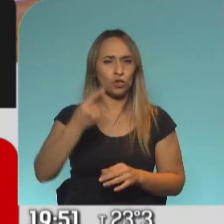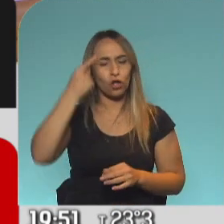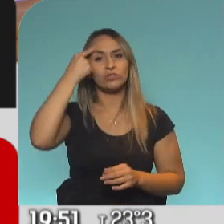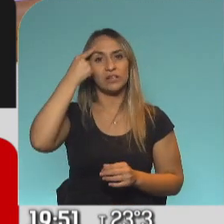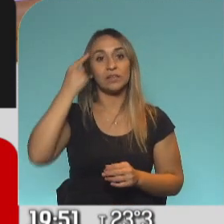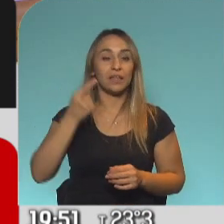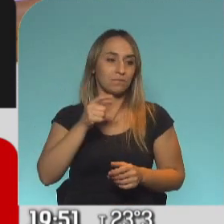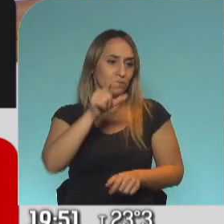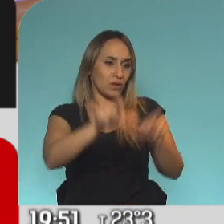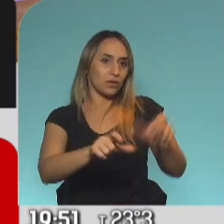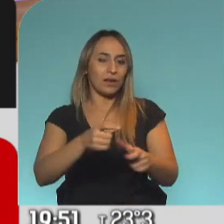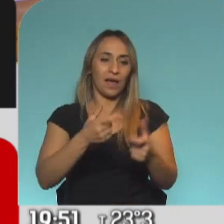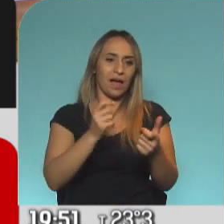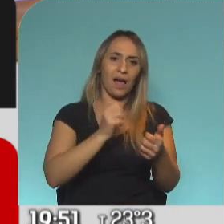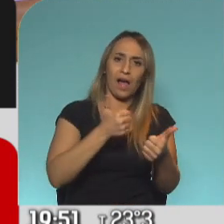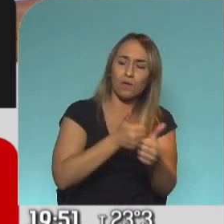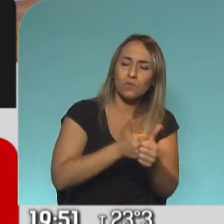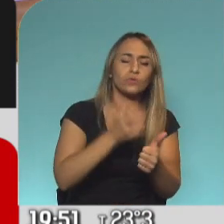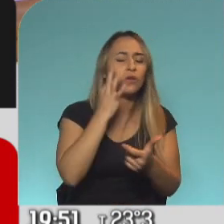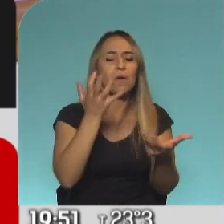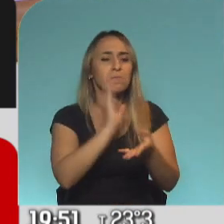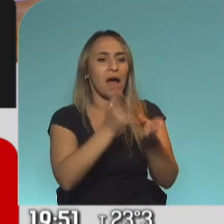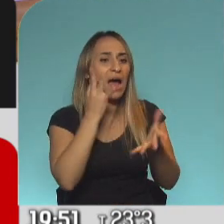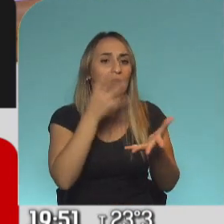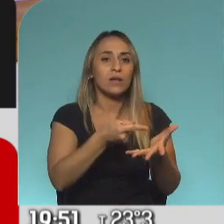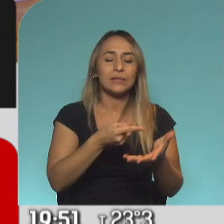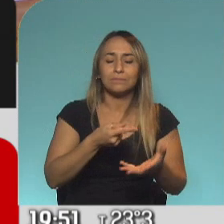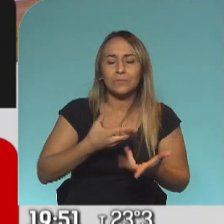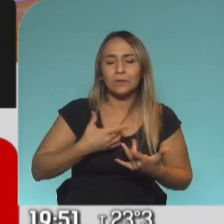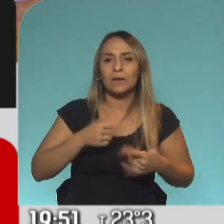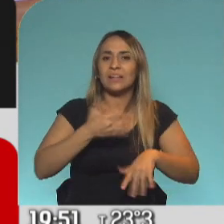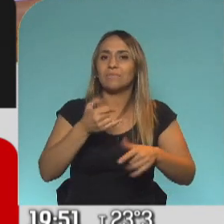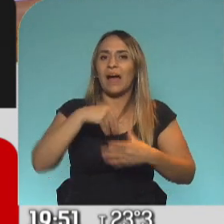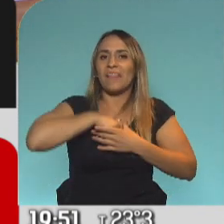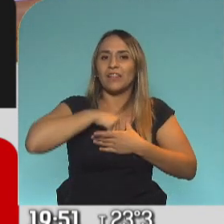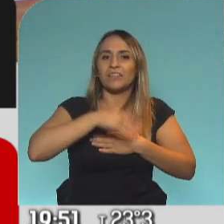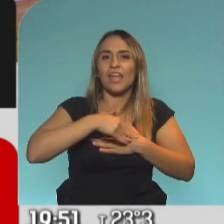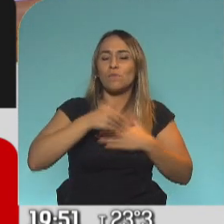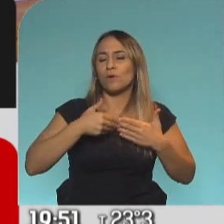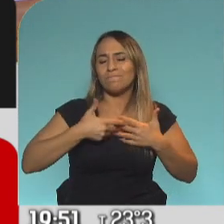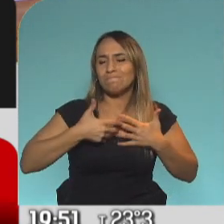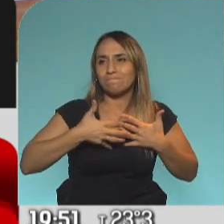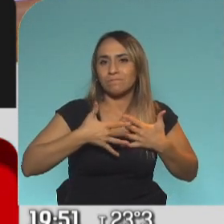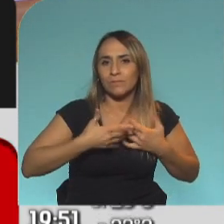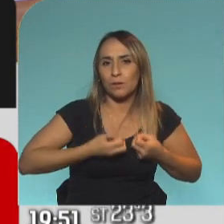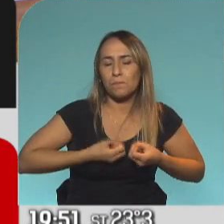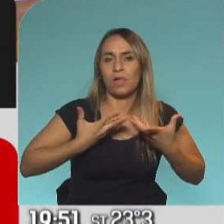habla cuando puede y también ya se sabe que es natural que